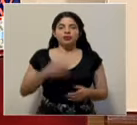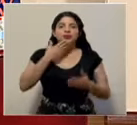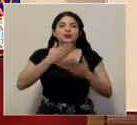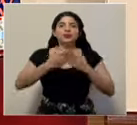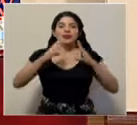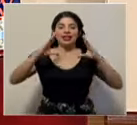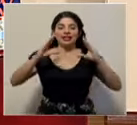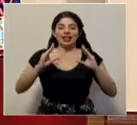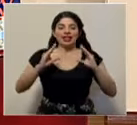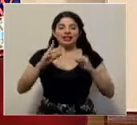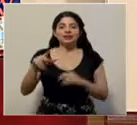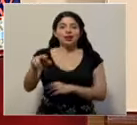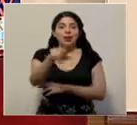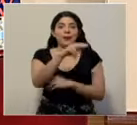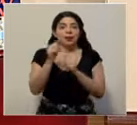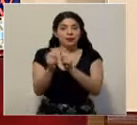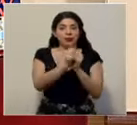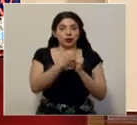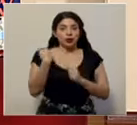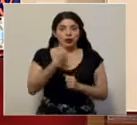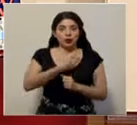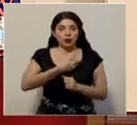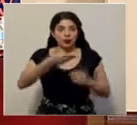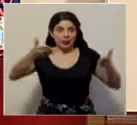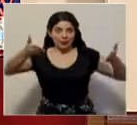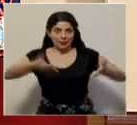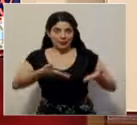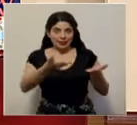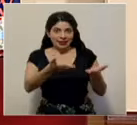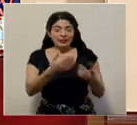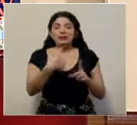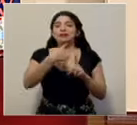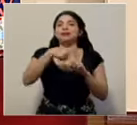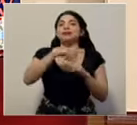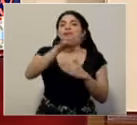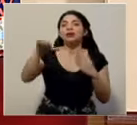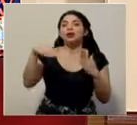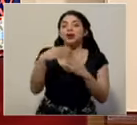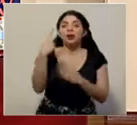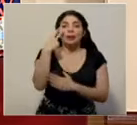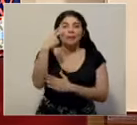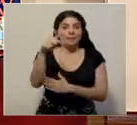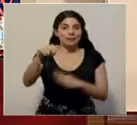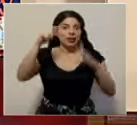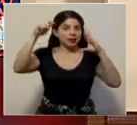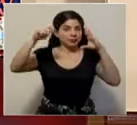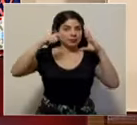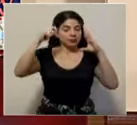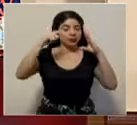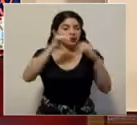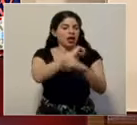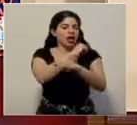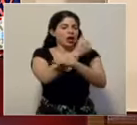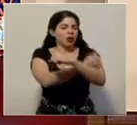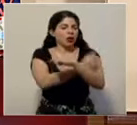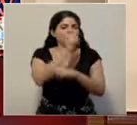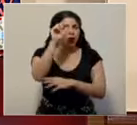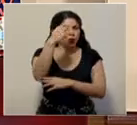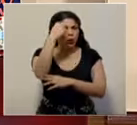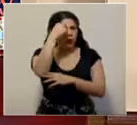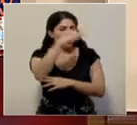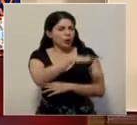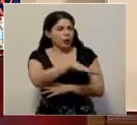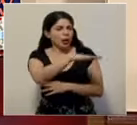Muy buenas tardes a los colegas que nos acompañan de manera presencial y a quienes nos sintonizan en esta transmisión en donde las autoridades de